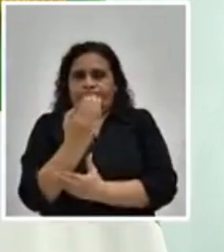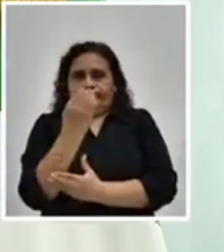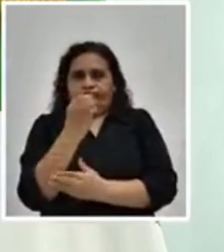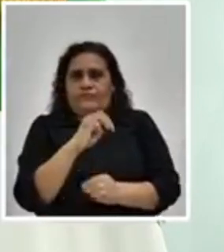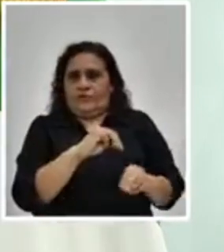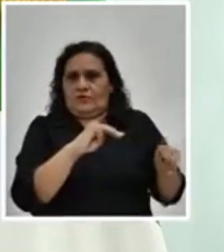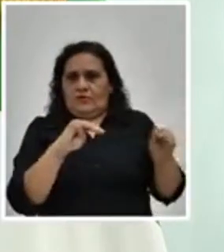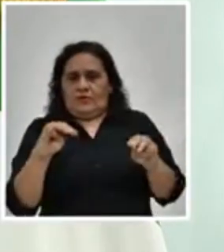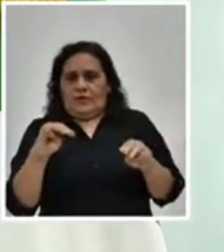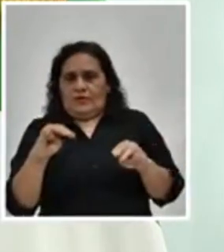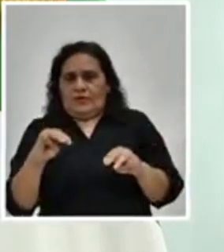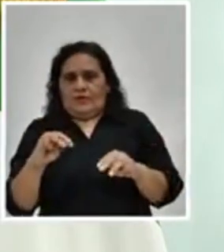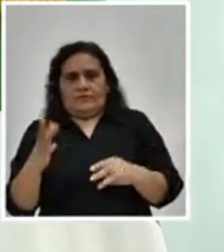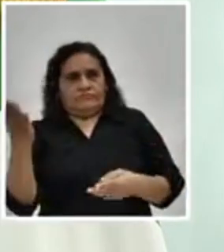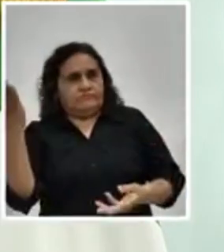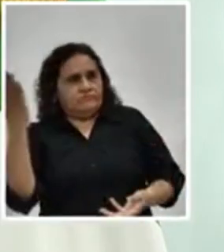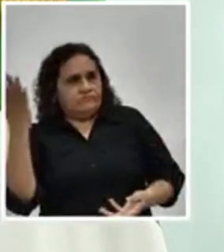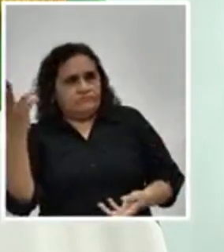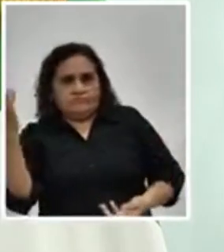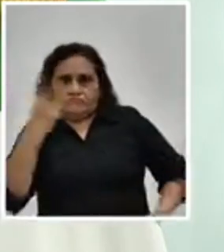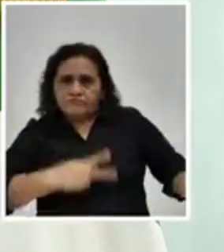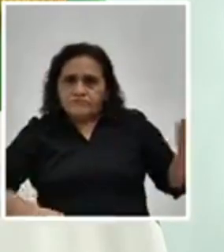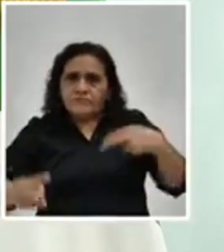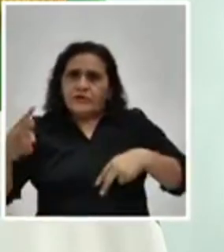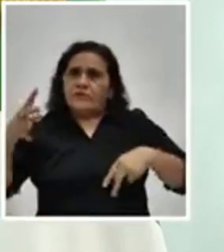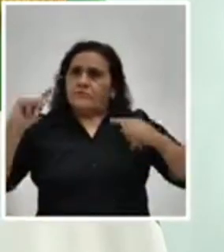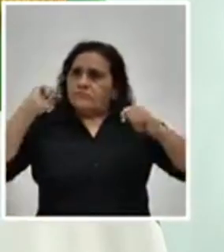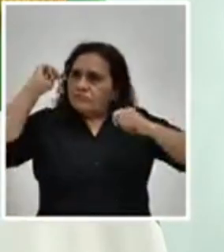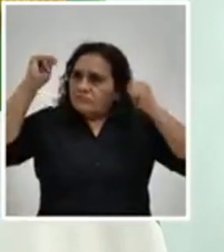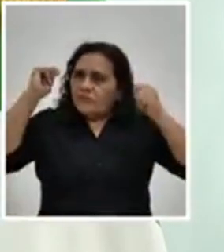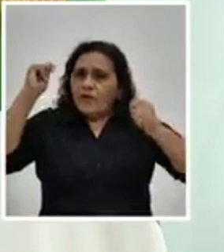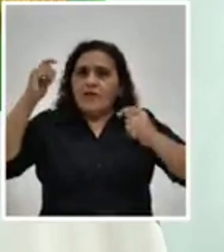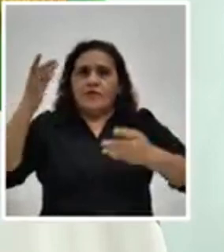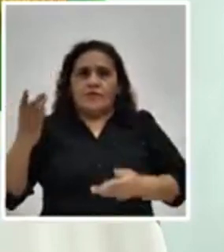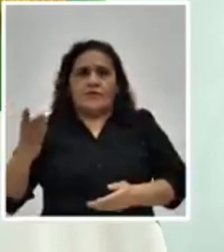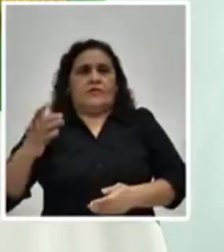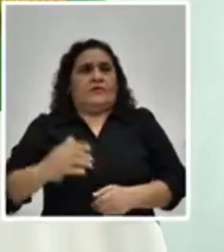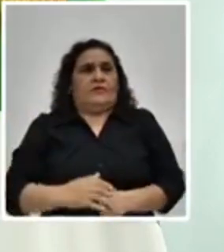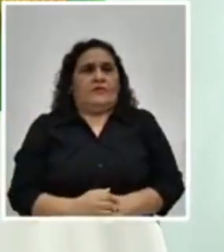convertido en un atractivo turístico de primer nivel en coordinación